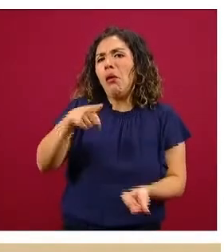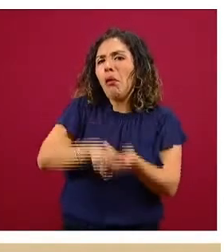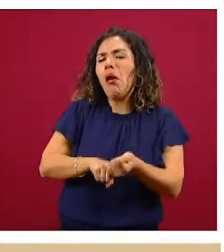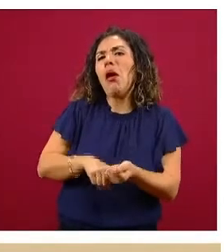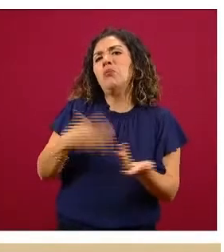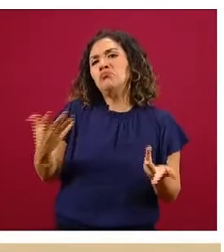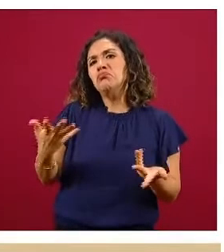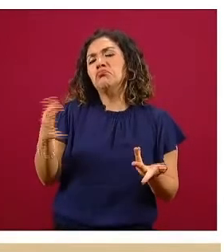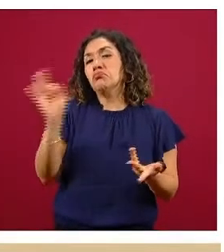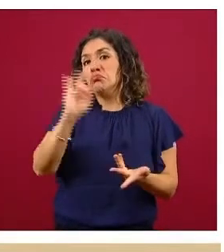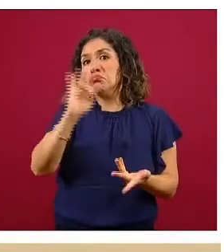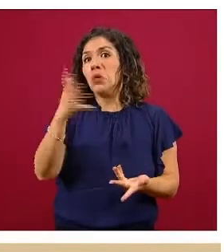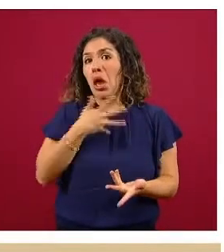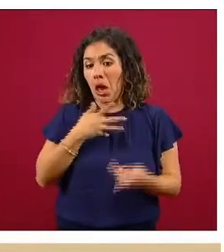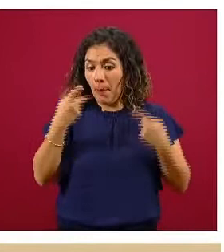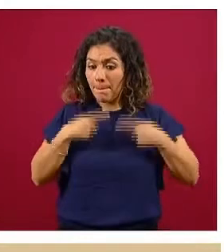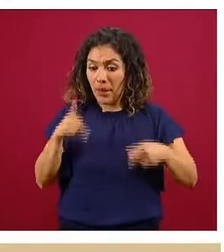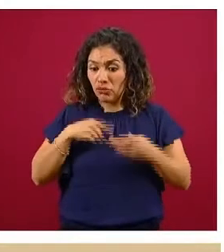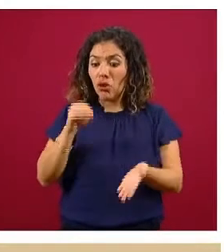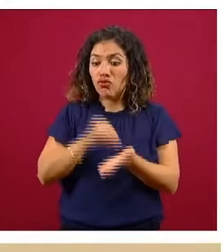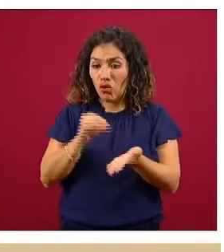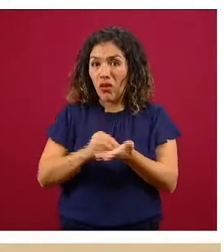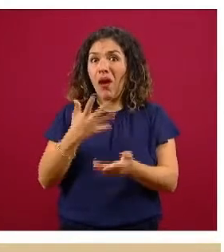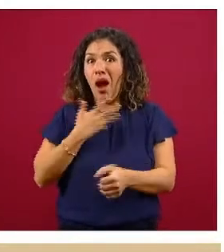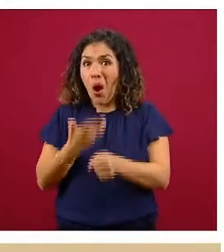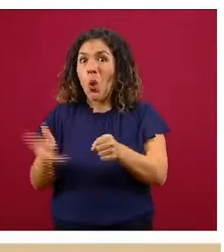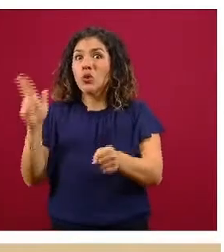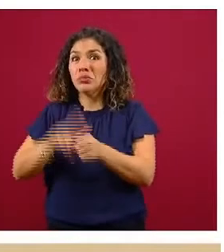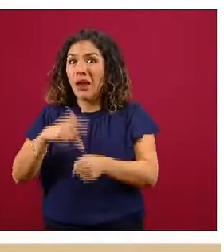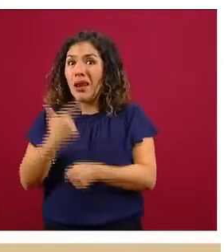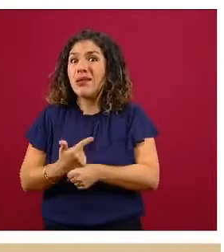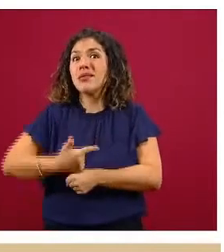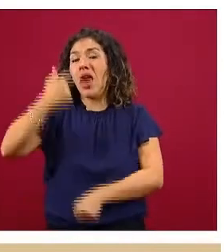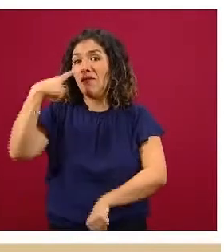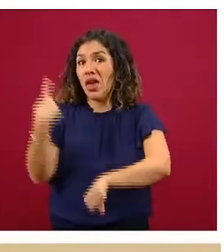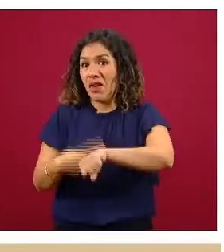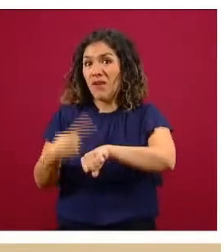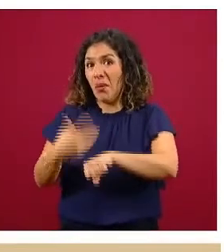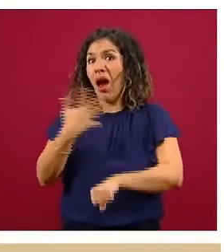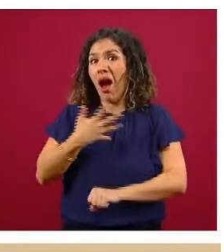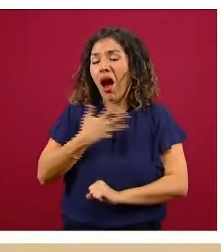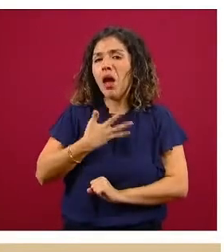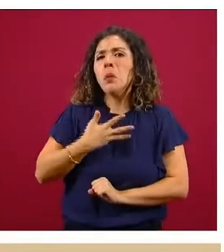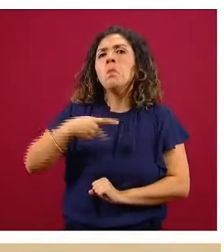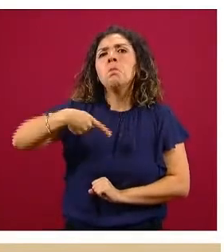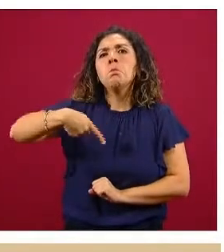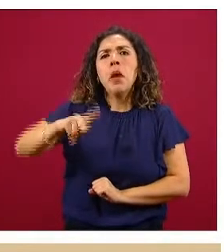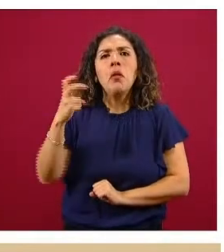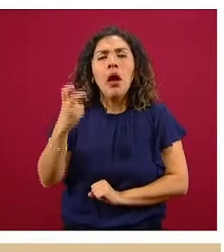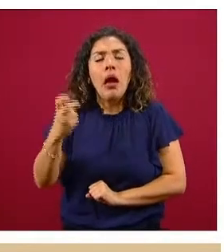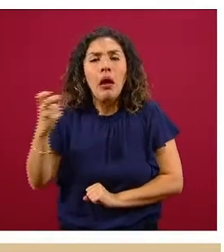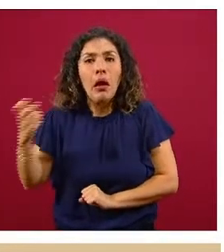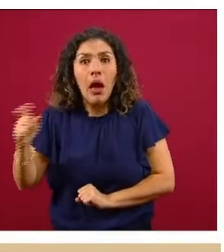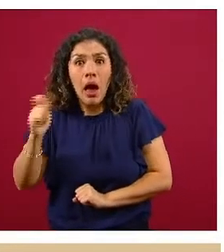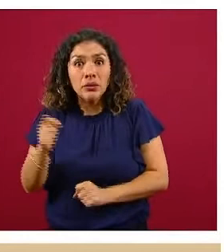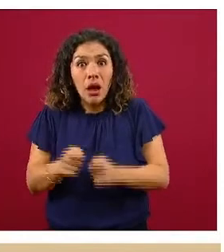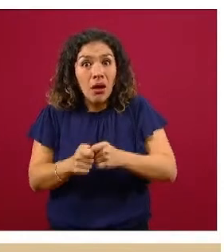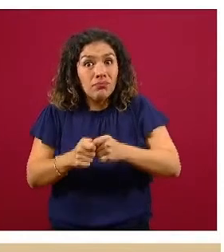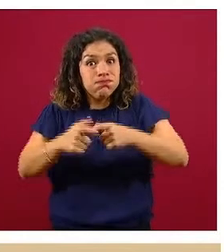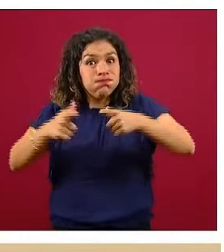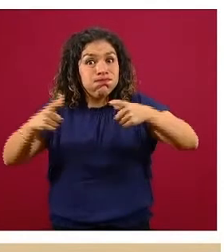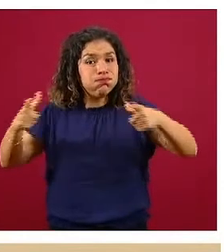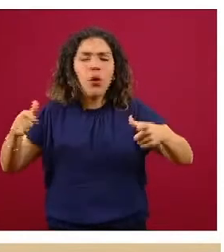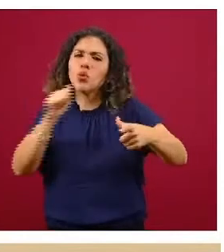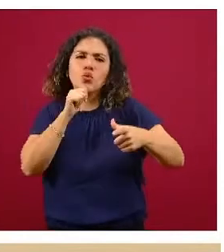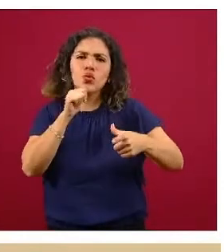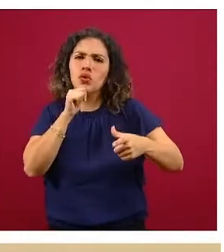alguna manera, si bien es cierto hay personas que todavía se están hospitalizando porque tienen enfermedad grave, estas no necesariamente están progresando a